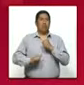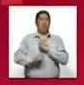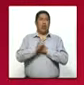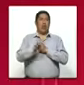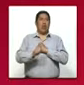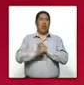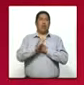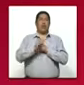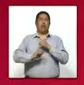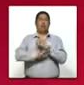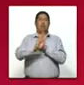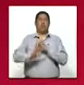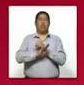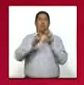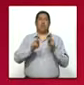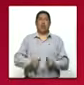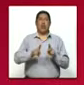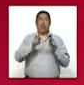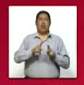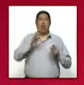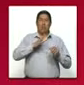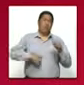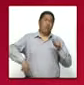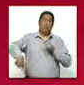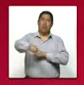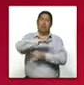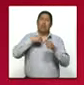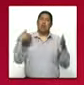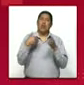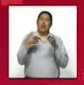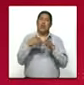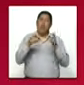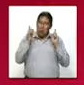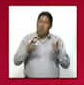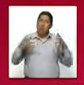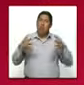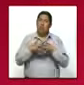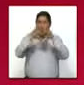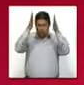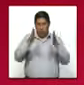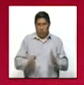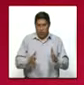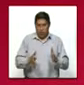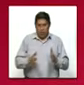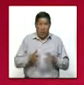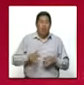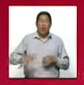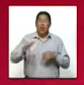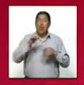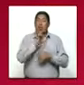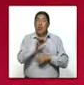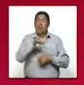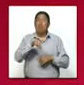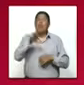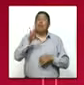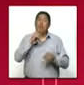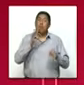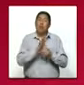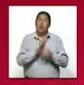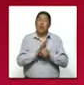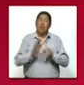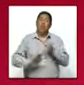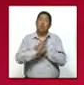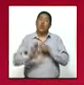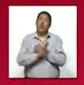riesgo, la seguridad de las personas que se encuentran en las cercanías, así como la de los propios bloqueadores. La estatal petrolera ha reafirmado su compromiso con